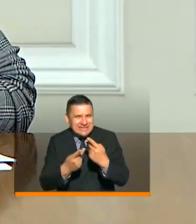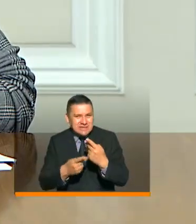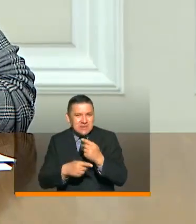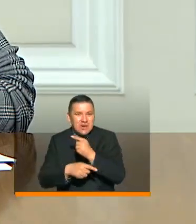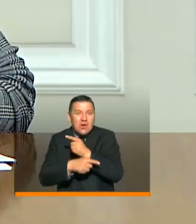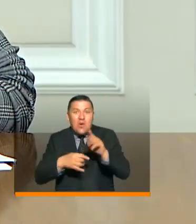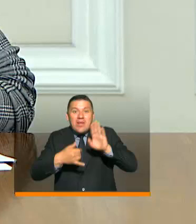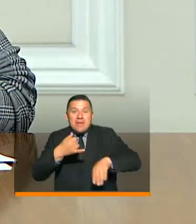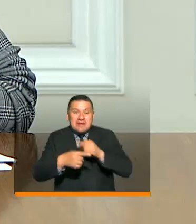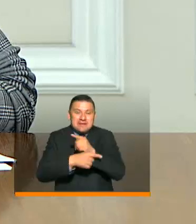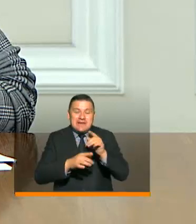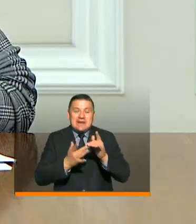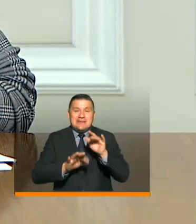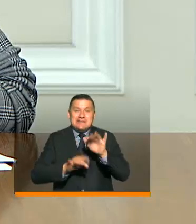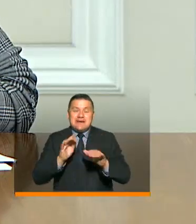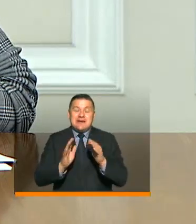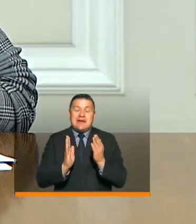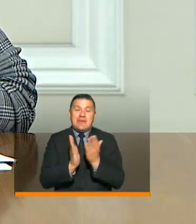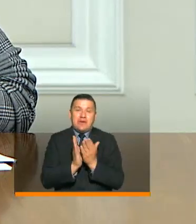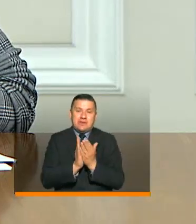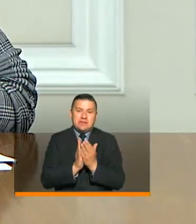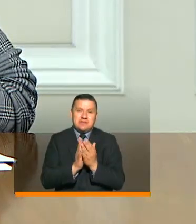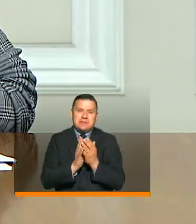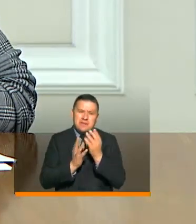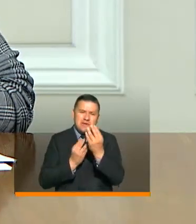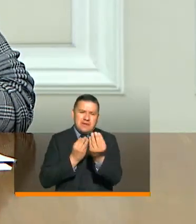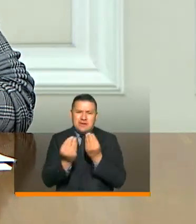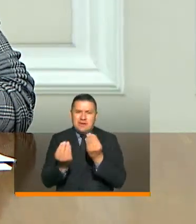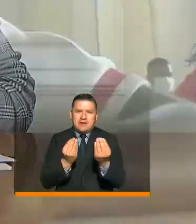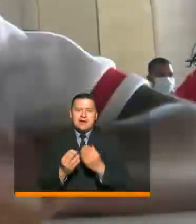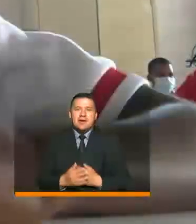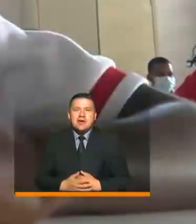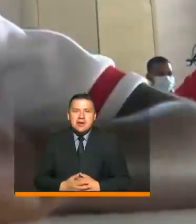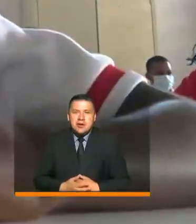última semana de las Secretarías de Educación en materia de alternancia.